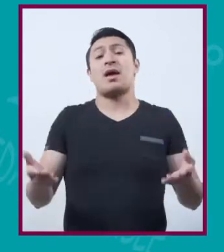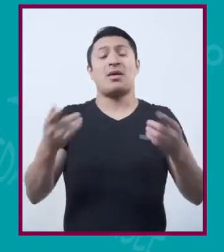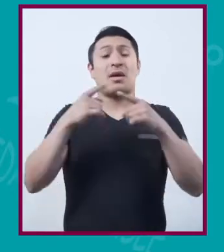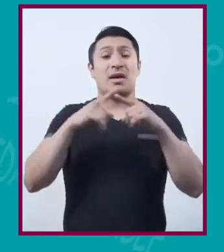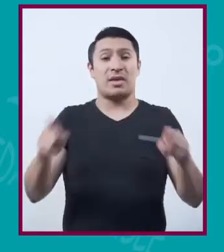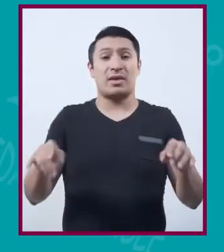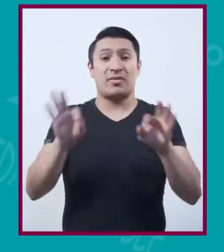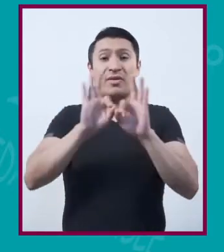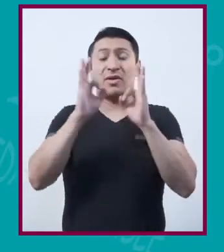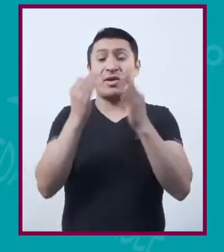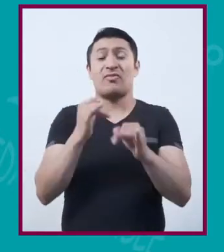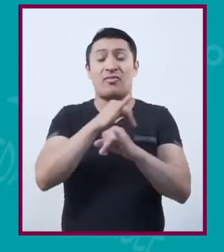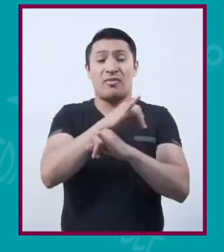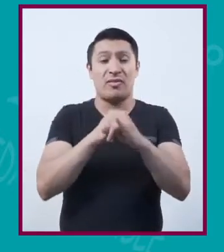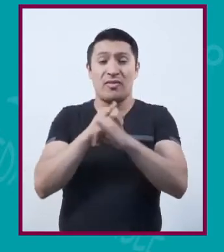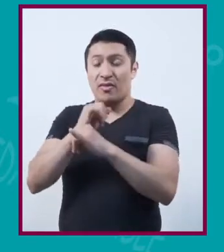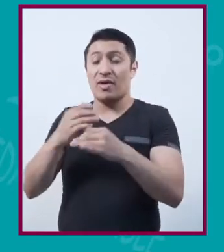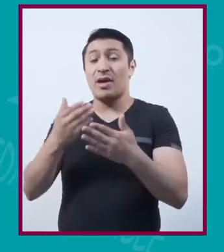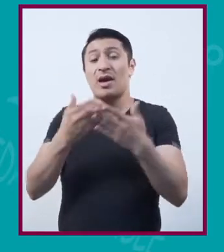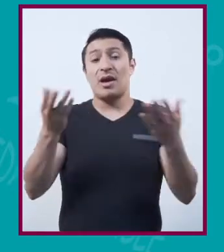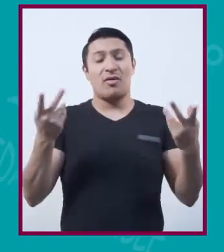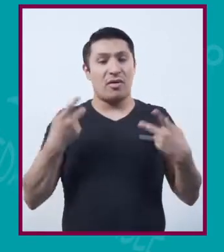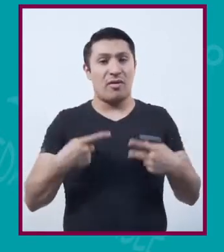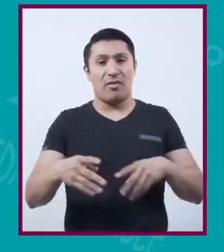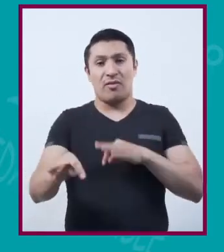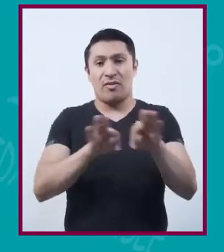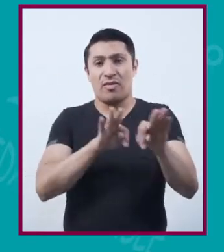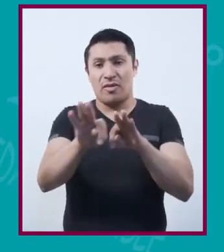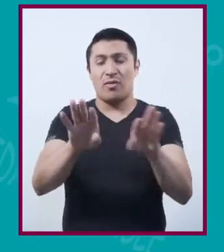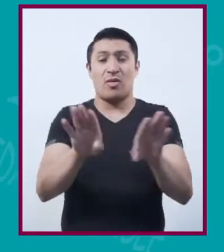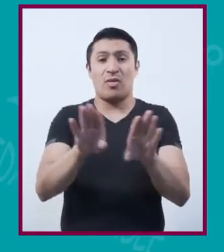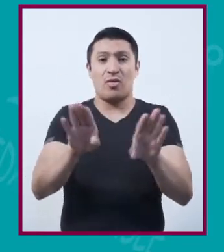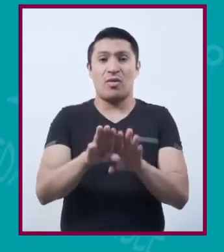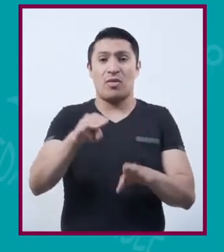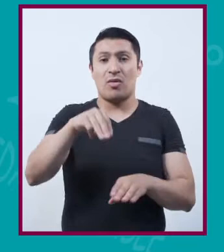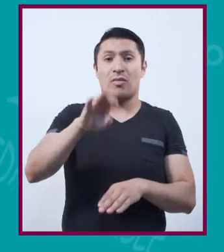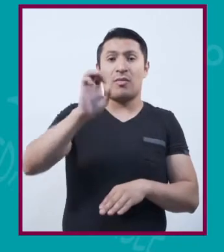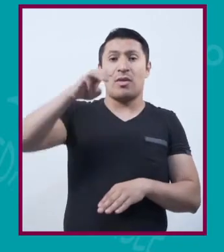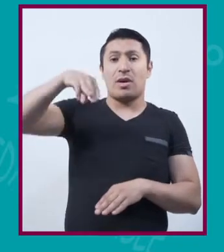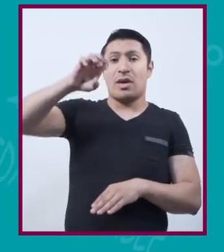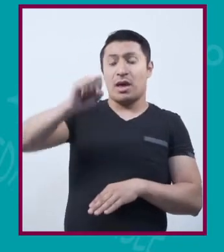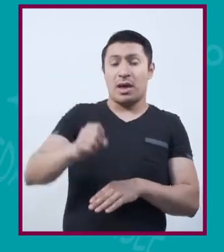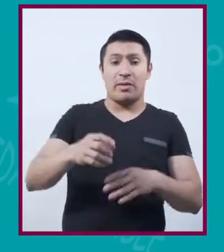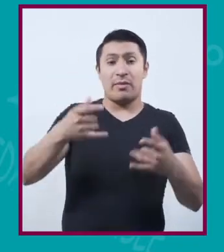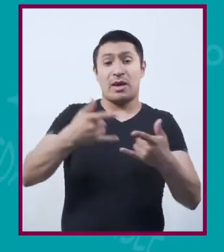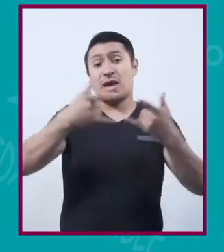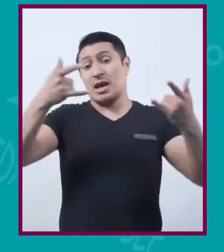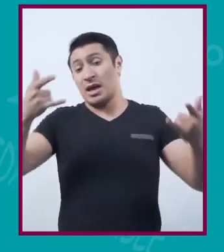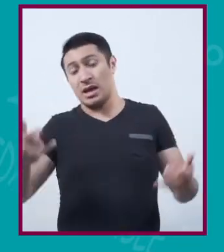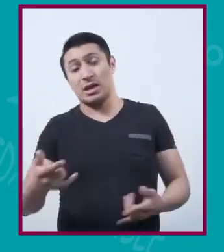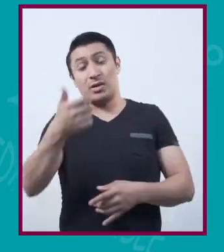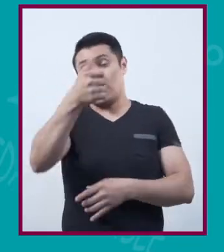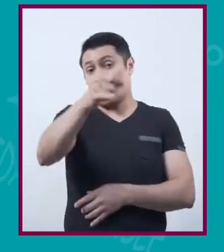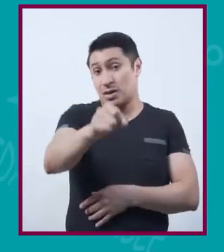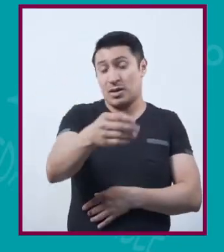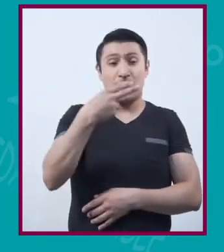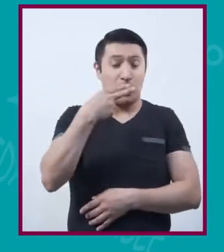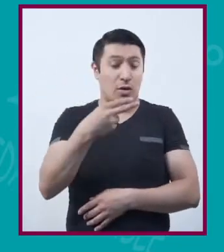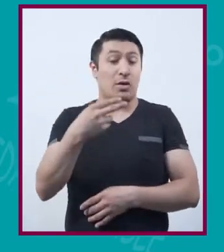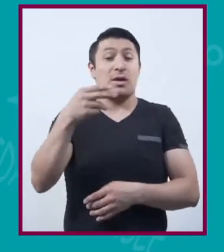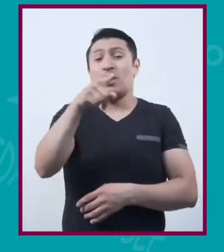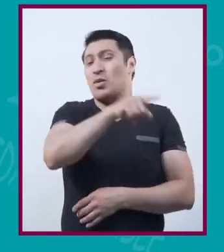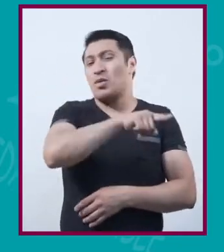ya se consideran otras fuentes. Ahora hay gente que trabaja hasta con los memes, hace historia con